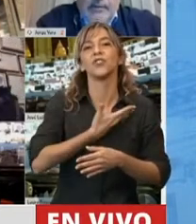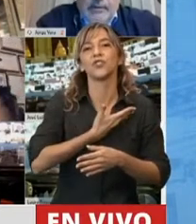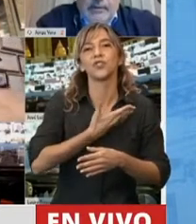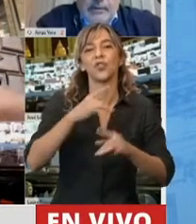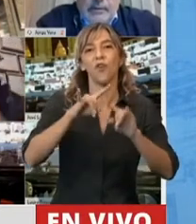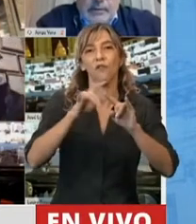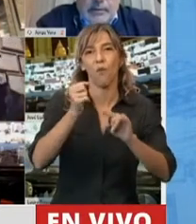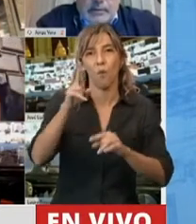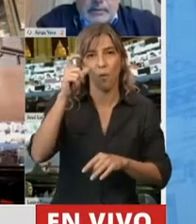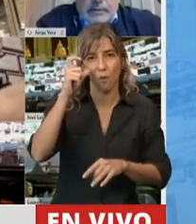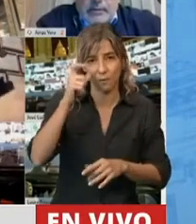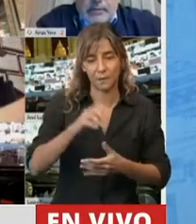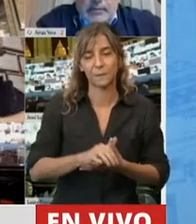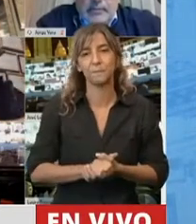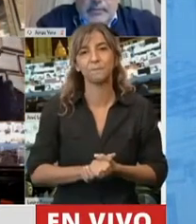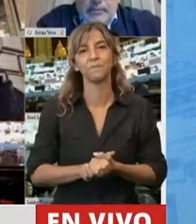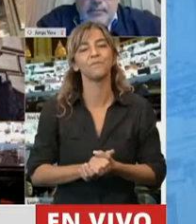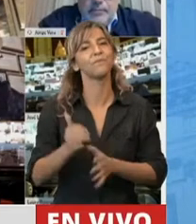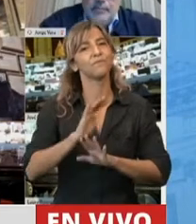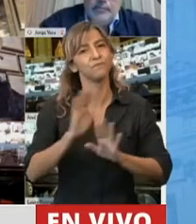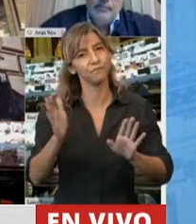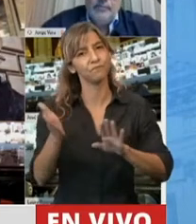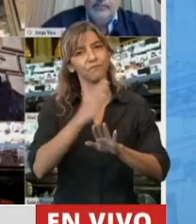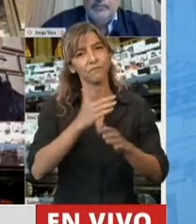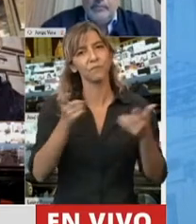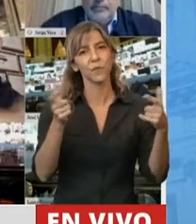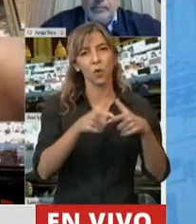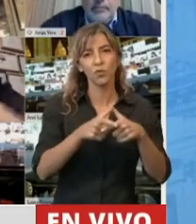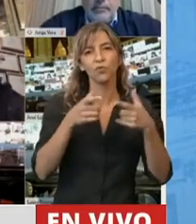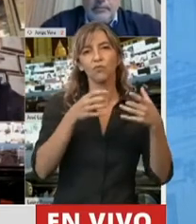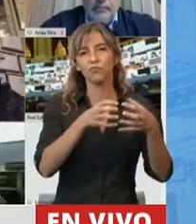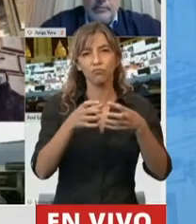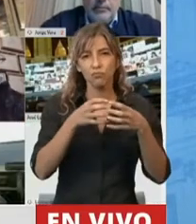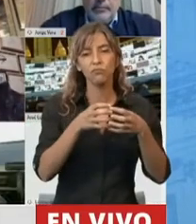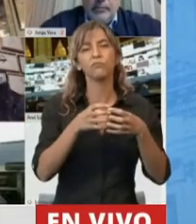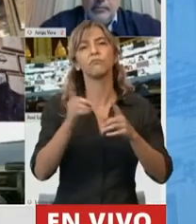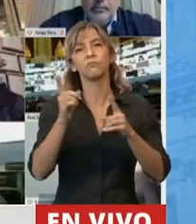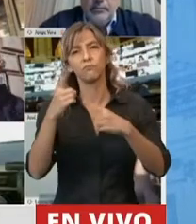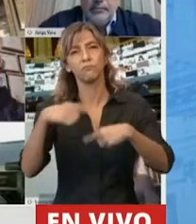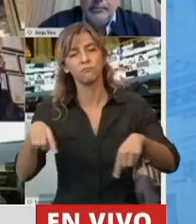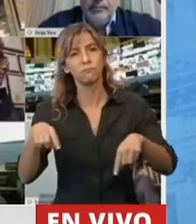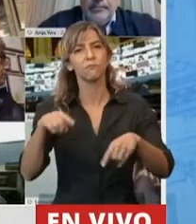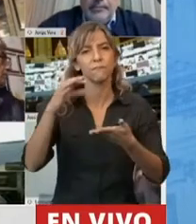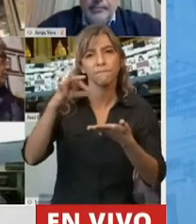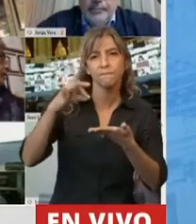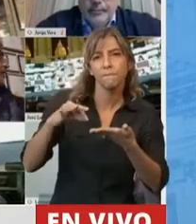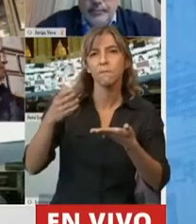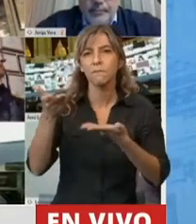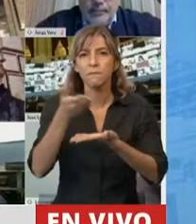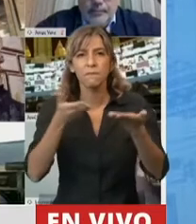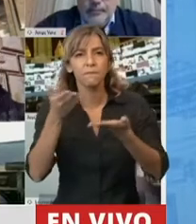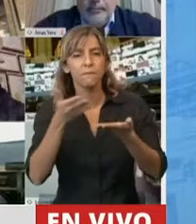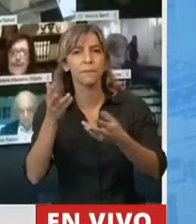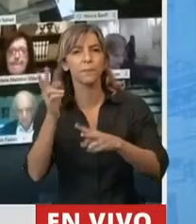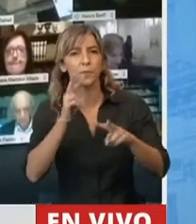como se ha dicho aquí en el trabajo de comisión, visiones que amplían, revisan y precisan parámetros